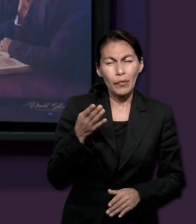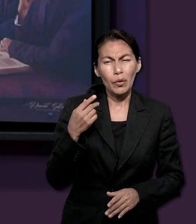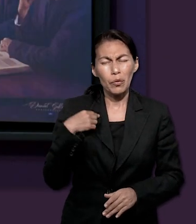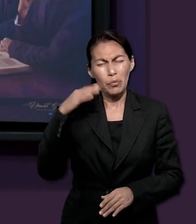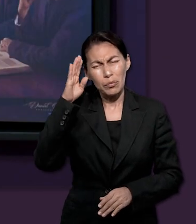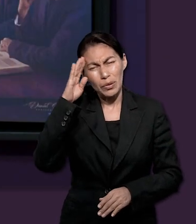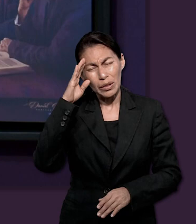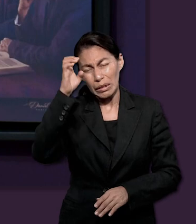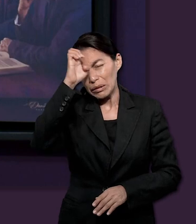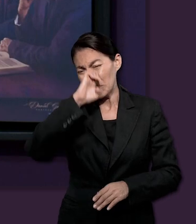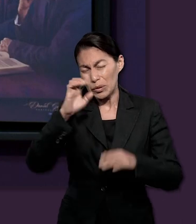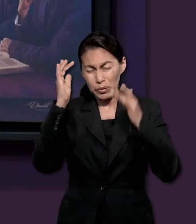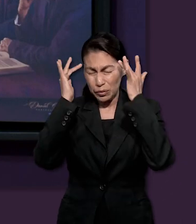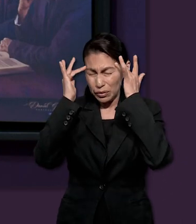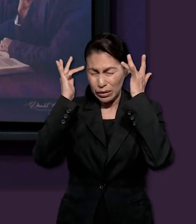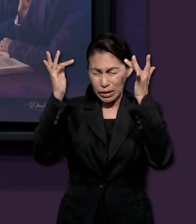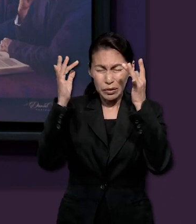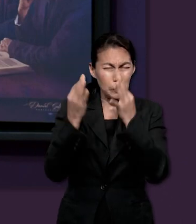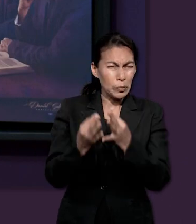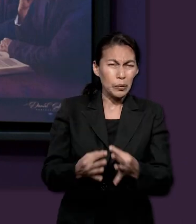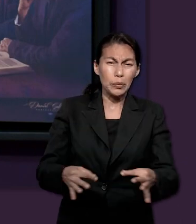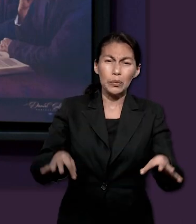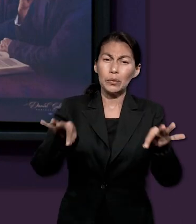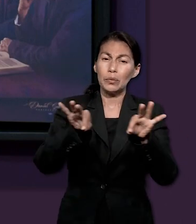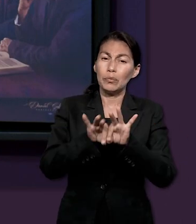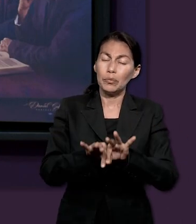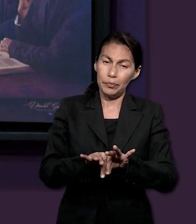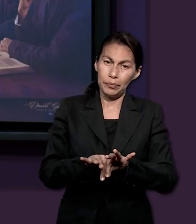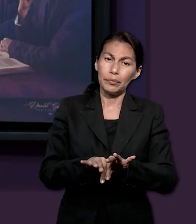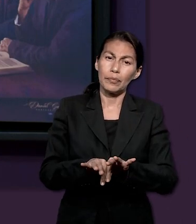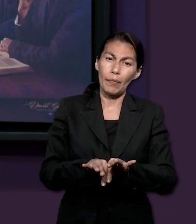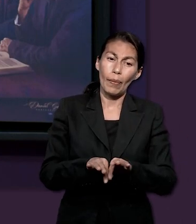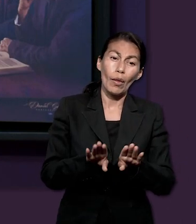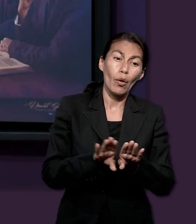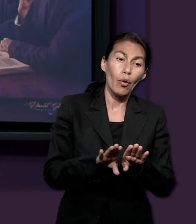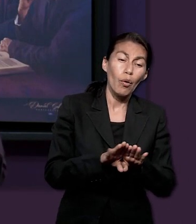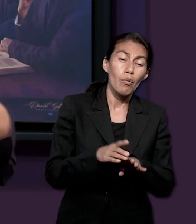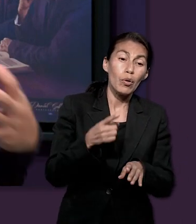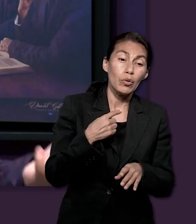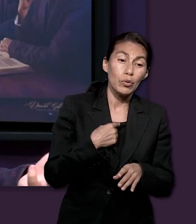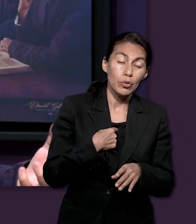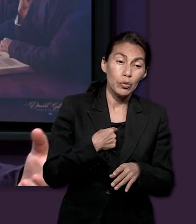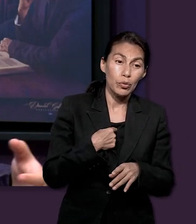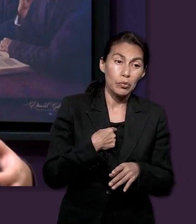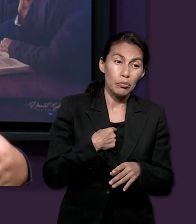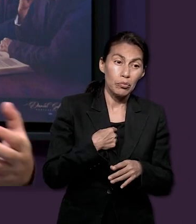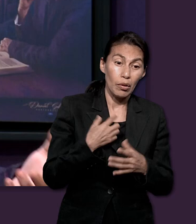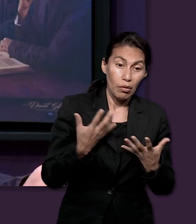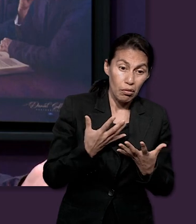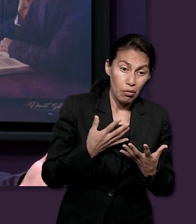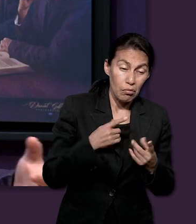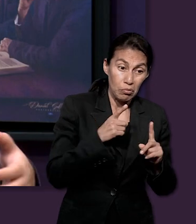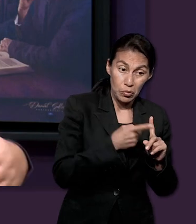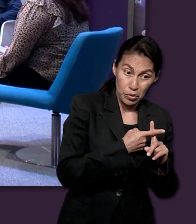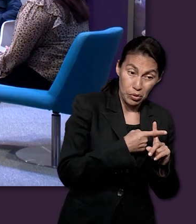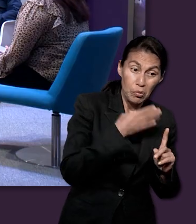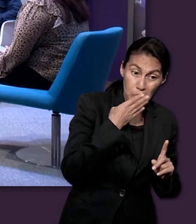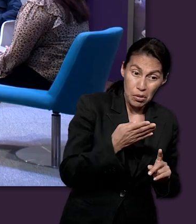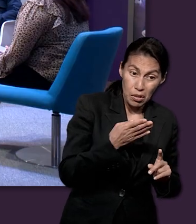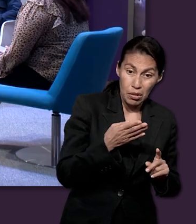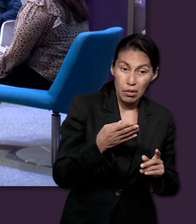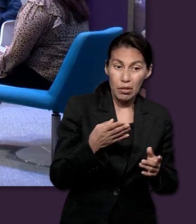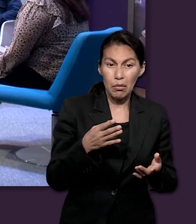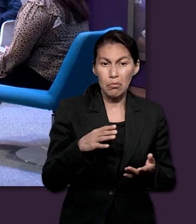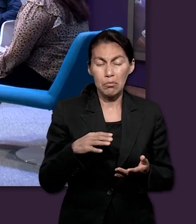definitivamente el Espíritu Santo es un factor importante para determinar si la experiencia va a ser positiva o de aprendizaje o